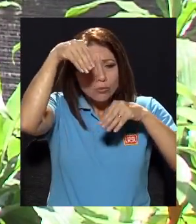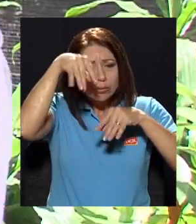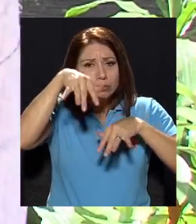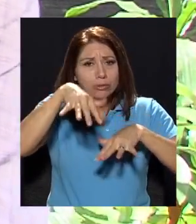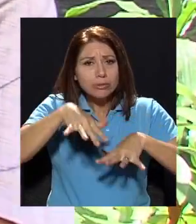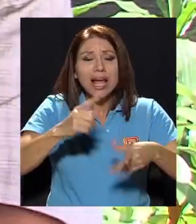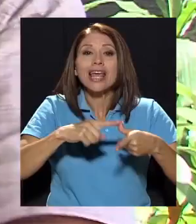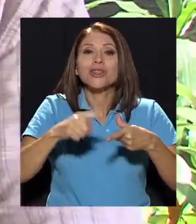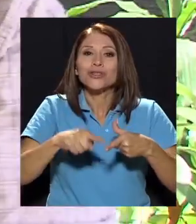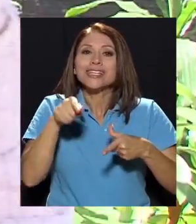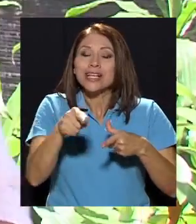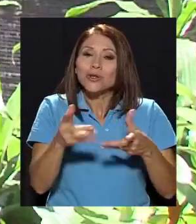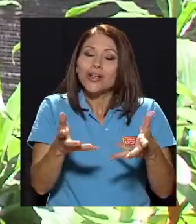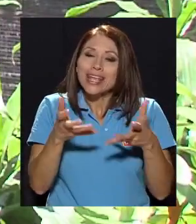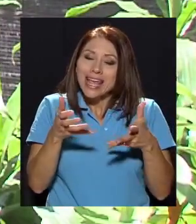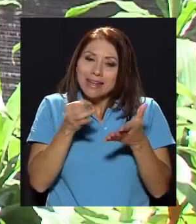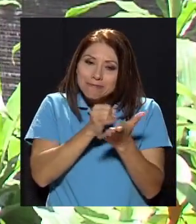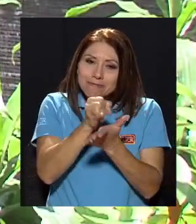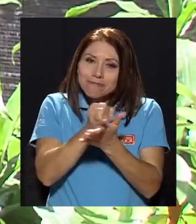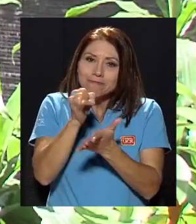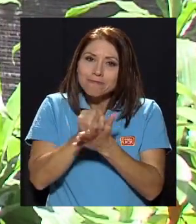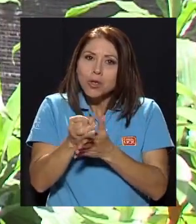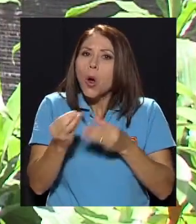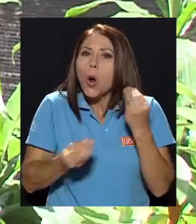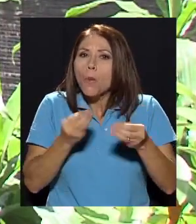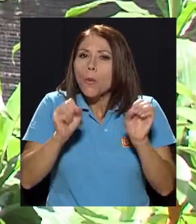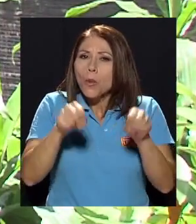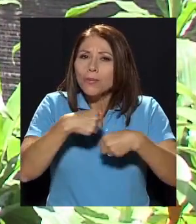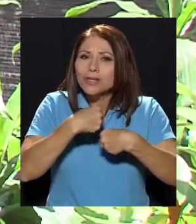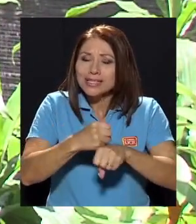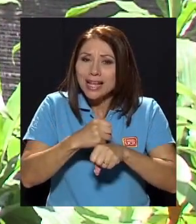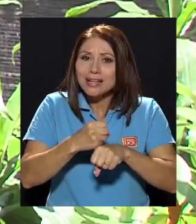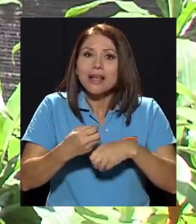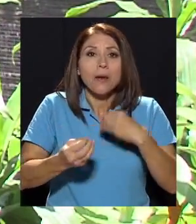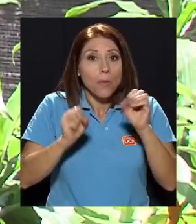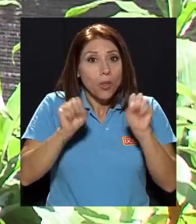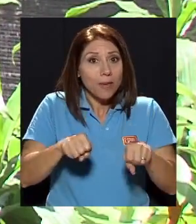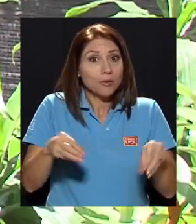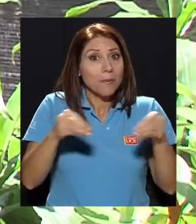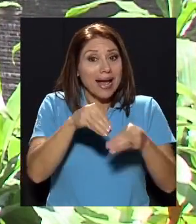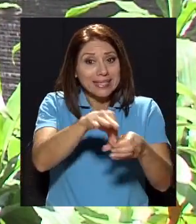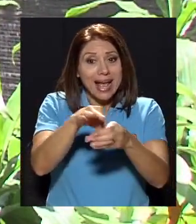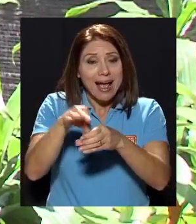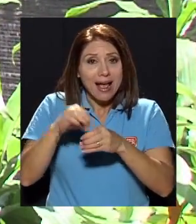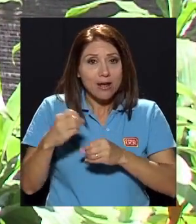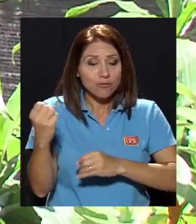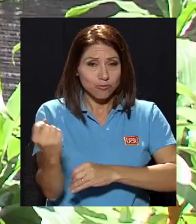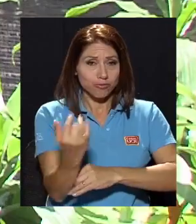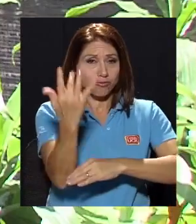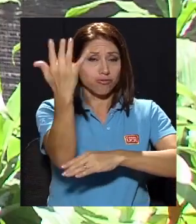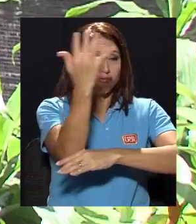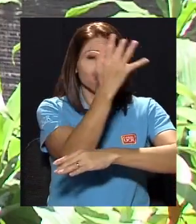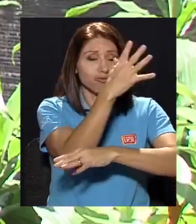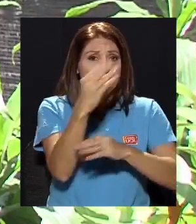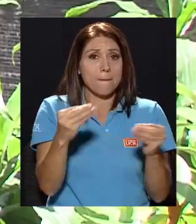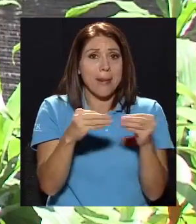la población? ¿Será que podemos aumentar más el número de plantas y todavía aumentar la productividad? ¿O eso conduciría